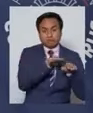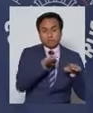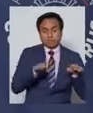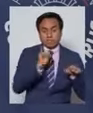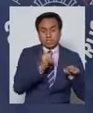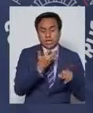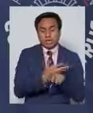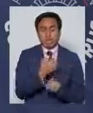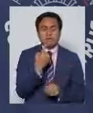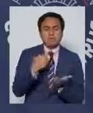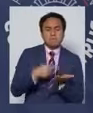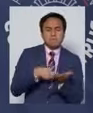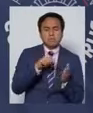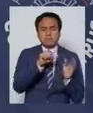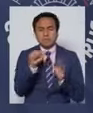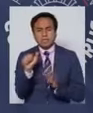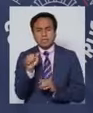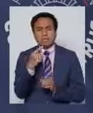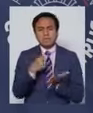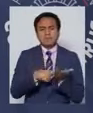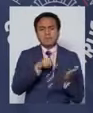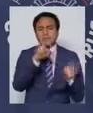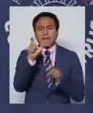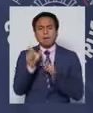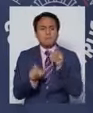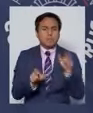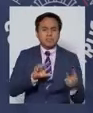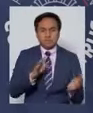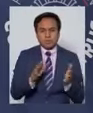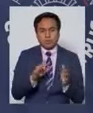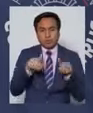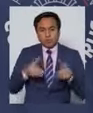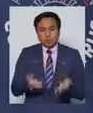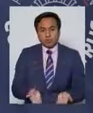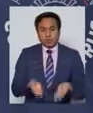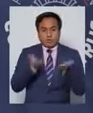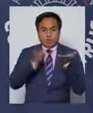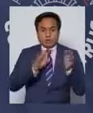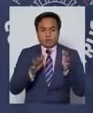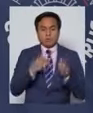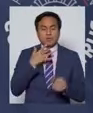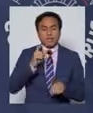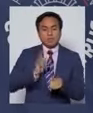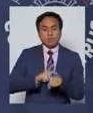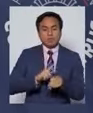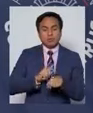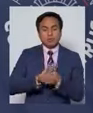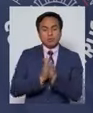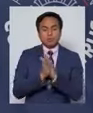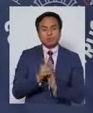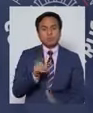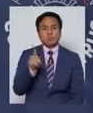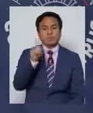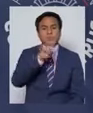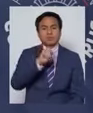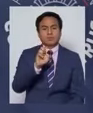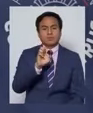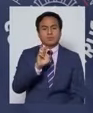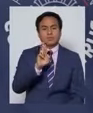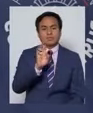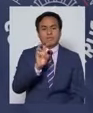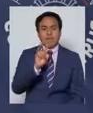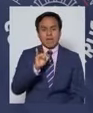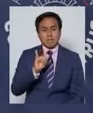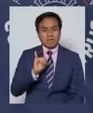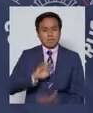por alrededor de 1.600, 1.700 personas. Probablemente hoy día van a subir porque en este momento todos los seremis de salud de Arica, Punta Arena